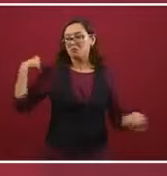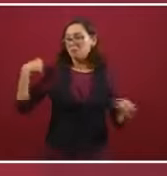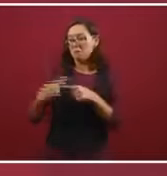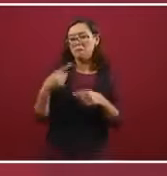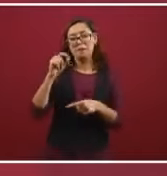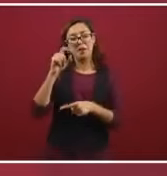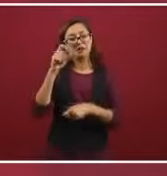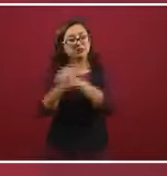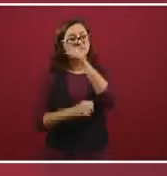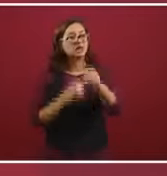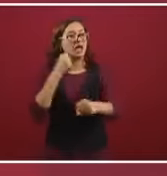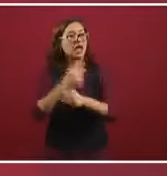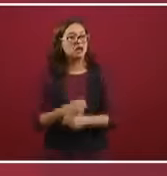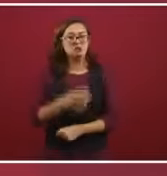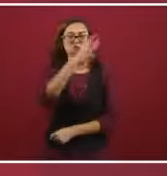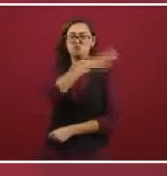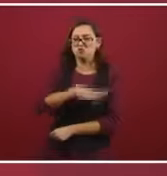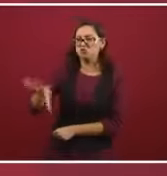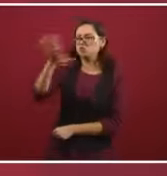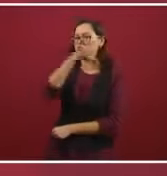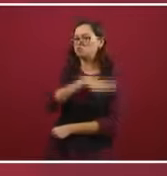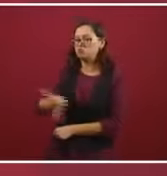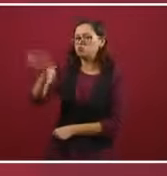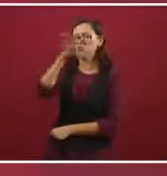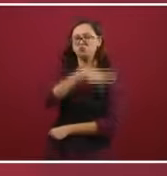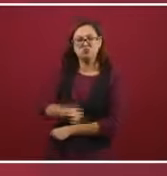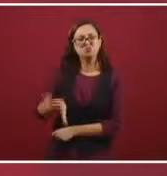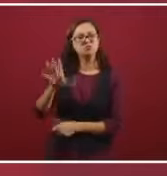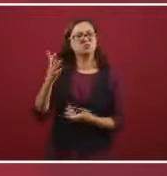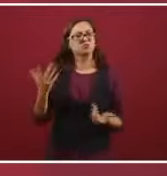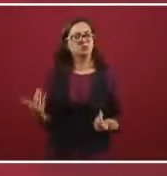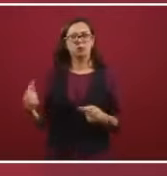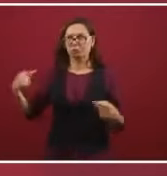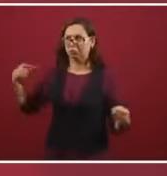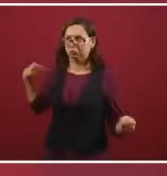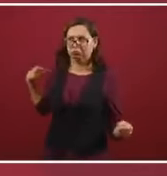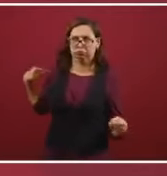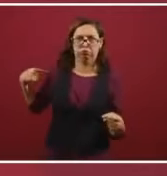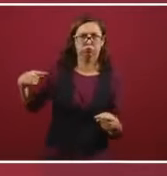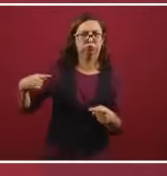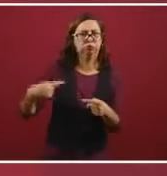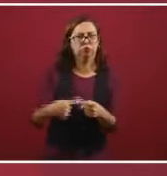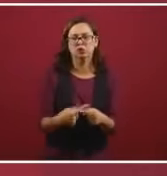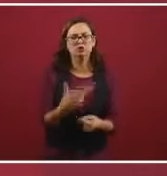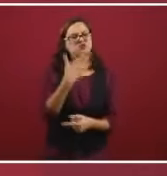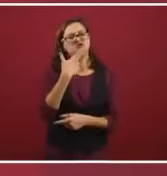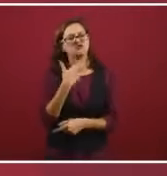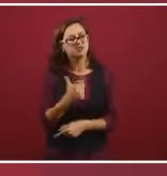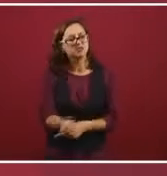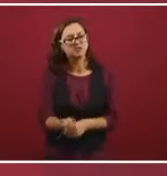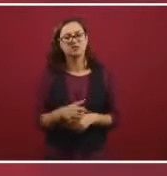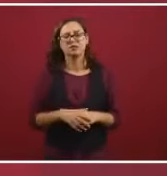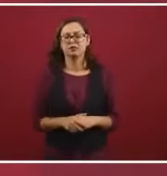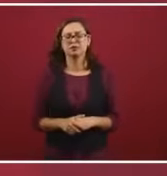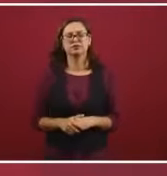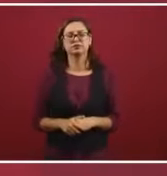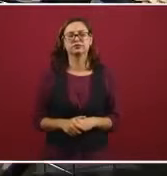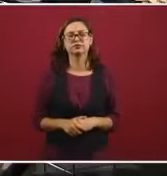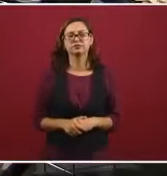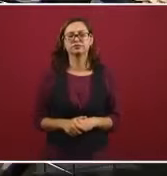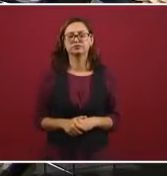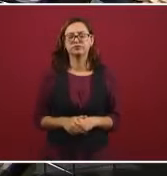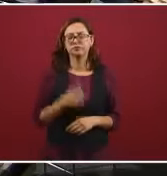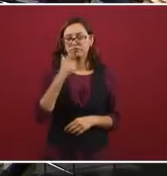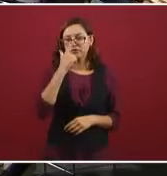20 años, que es de deportaciones masivas, porque lo han hecho todo el ciclo. Y respecto a la posición de tercer país